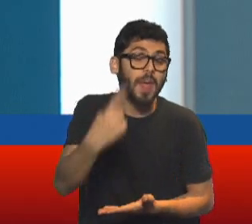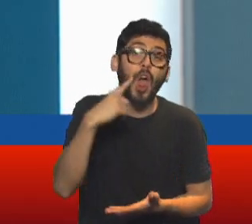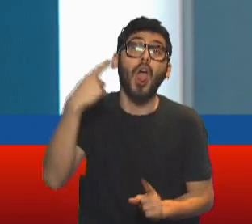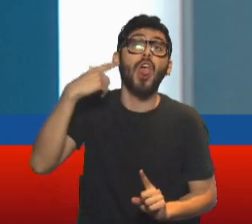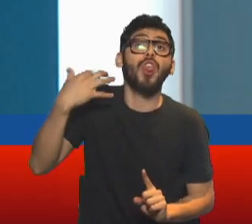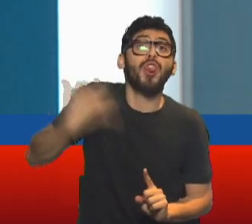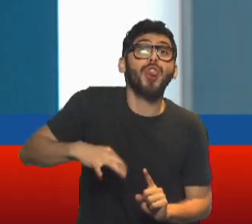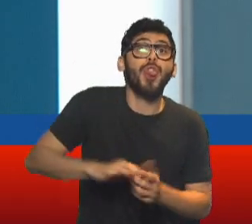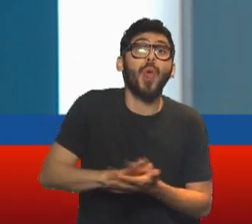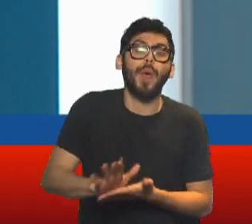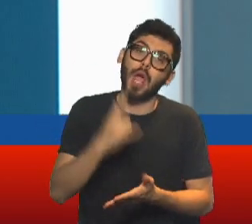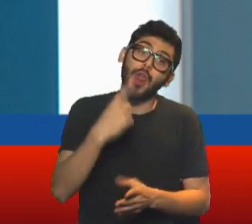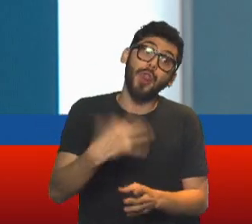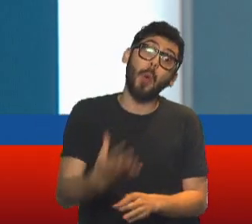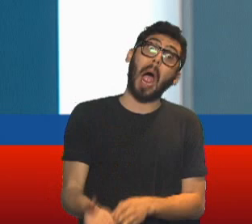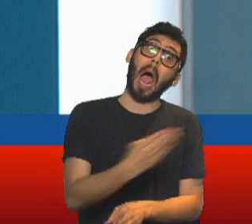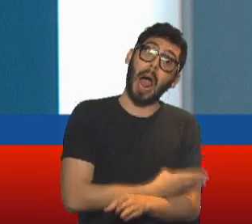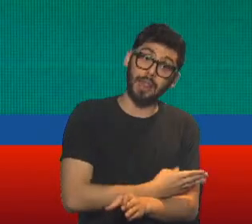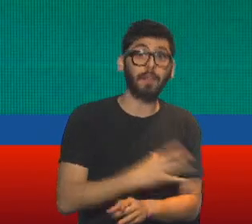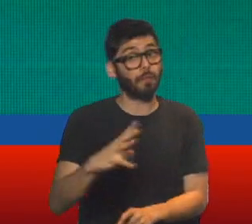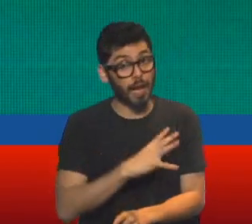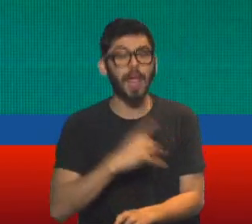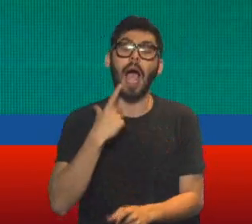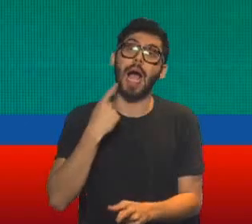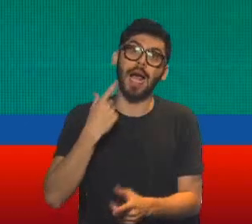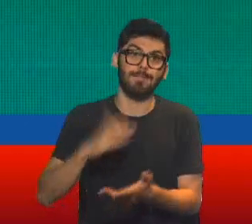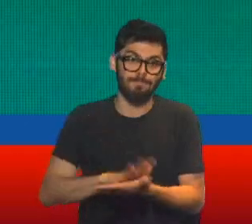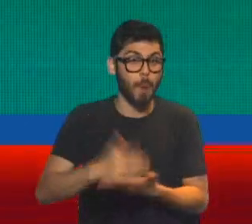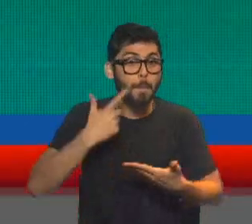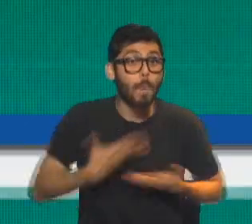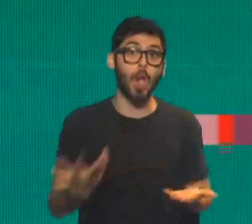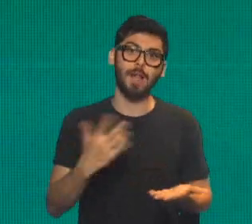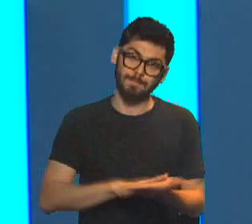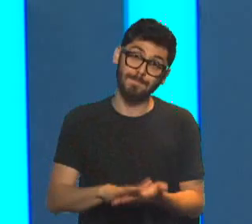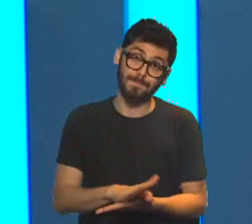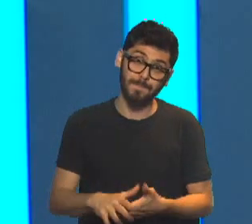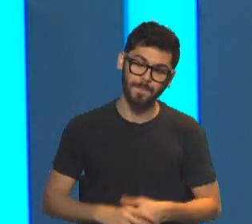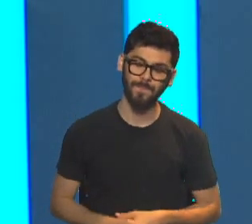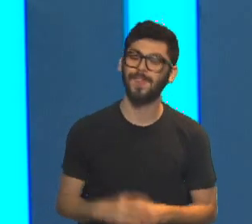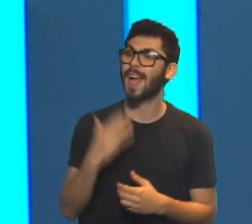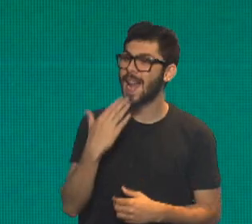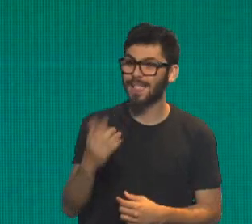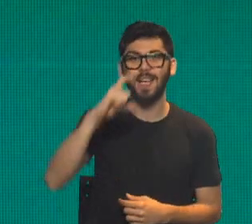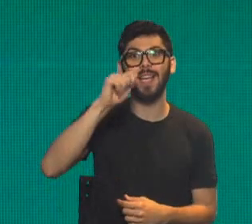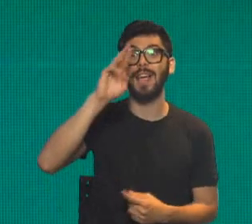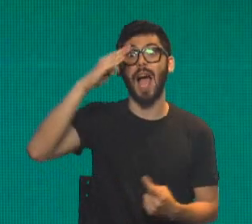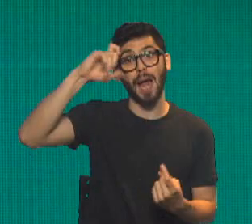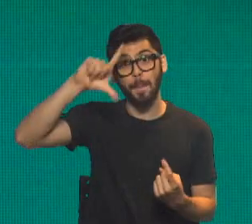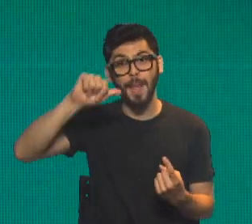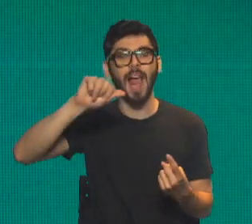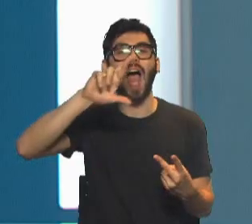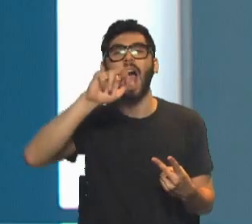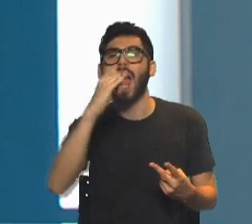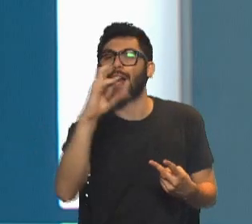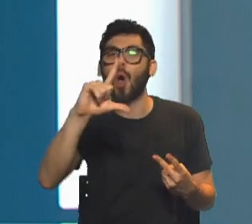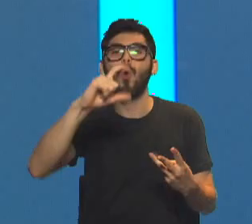debía haber hecho antes Sí. y no lo había hecho. Bien, gracias. Gracias, Carmela. Estaremos aquí nuevamente. Gracias, Raúl. Muchas gracias, Osvaldo.